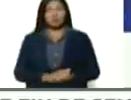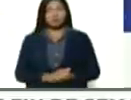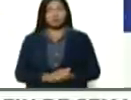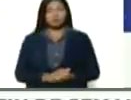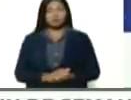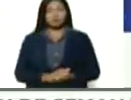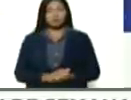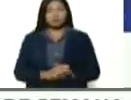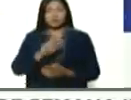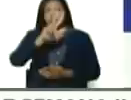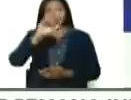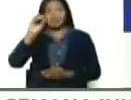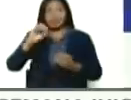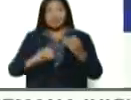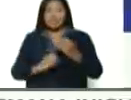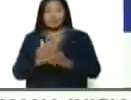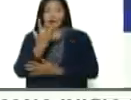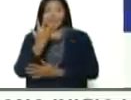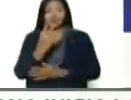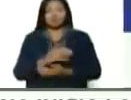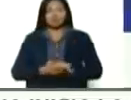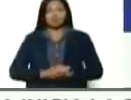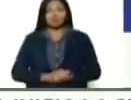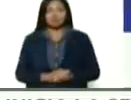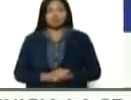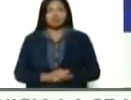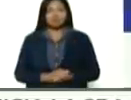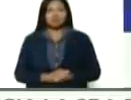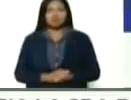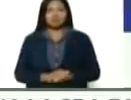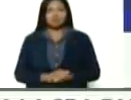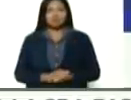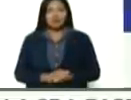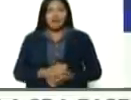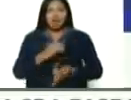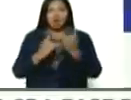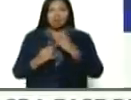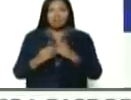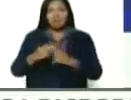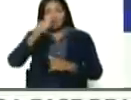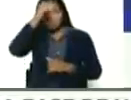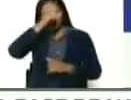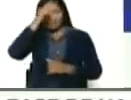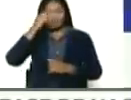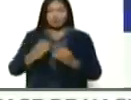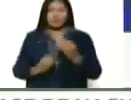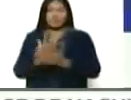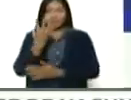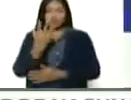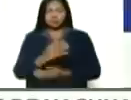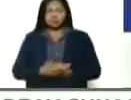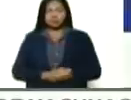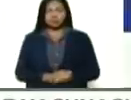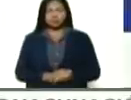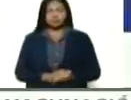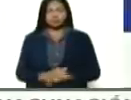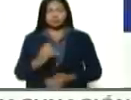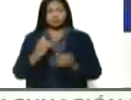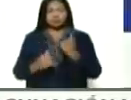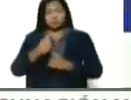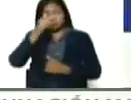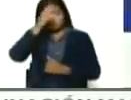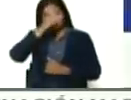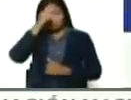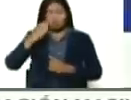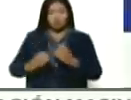30 de mayo el último domingo de mayo el último domingo de